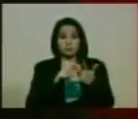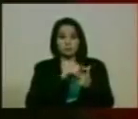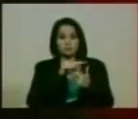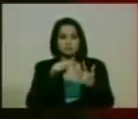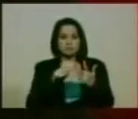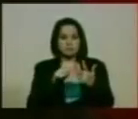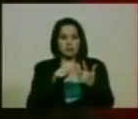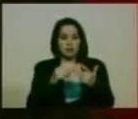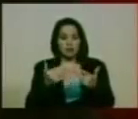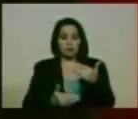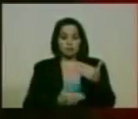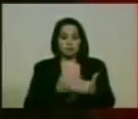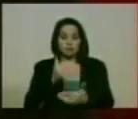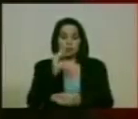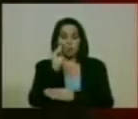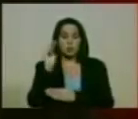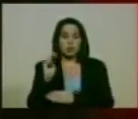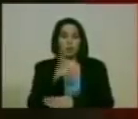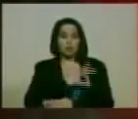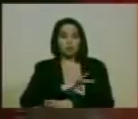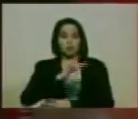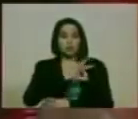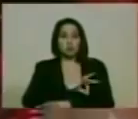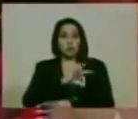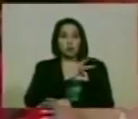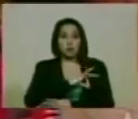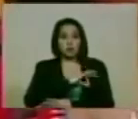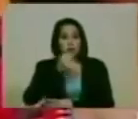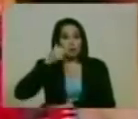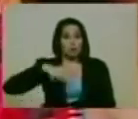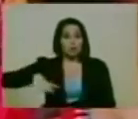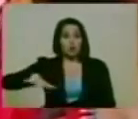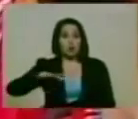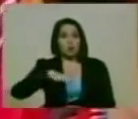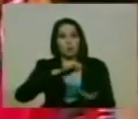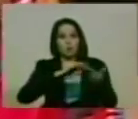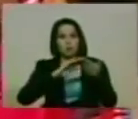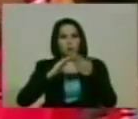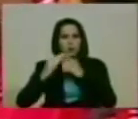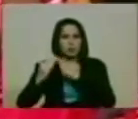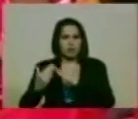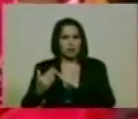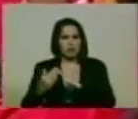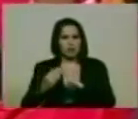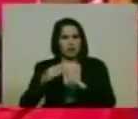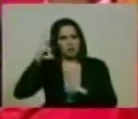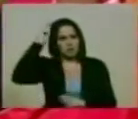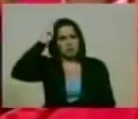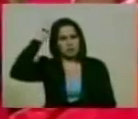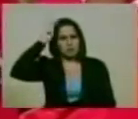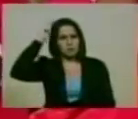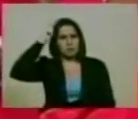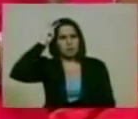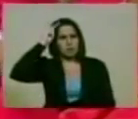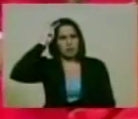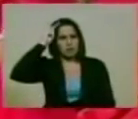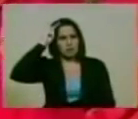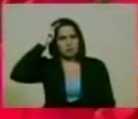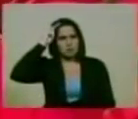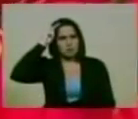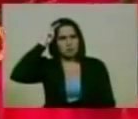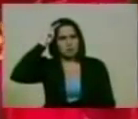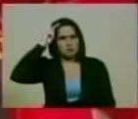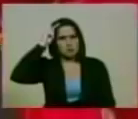avanzar en la protección social de los pueblos y comunidades indígenas mediante la aplicación de